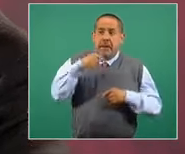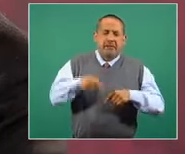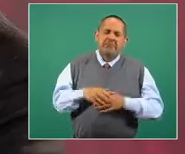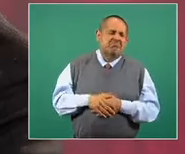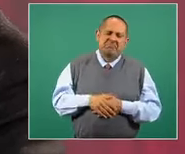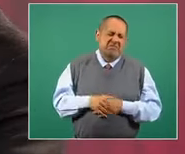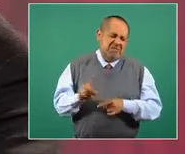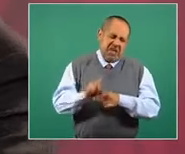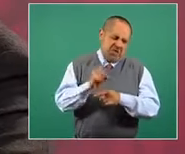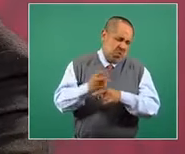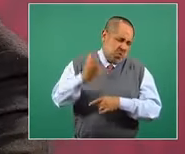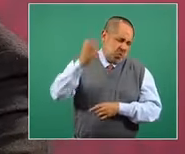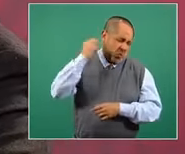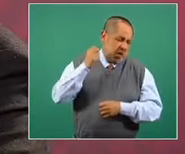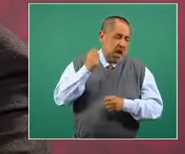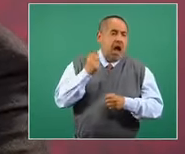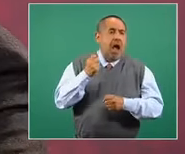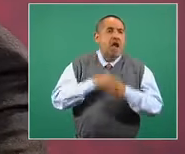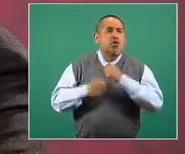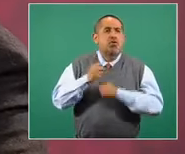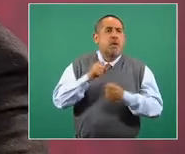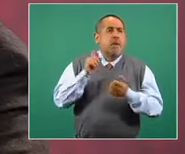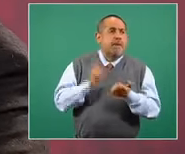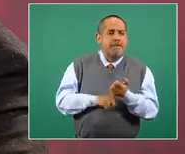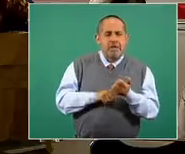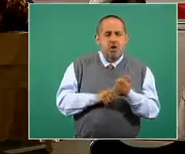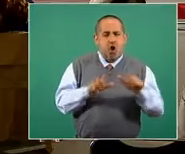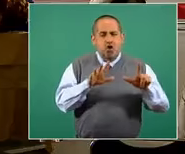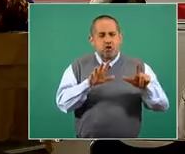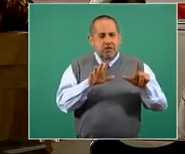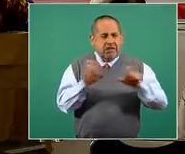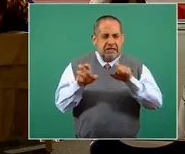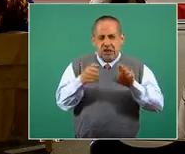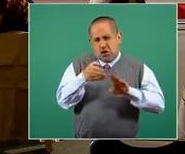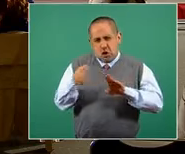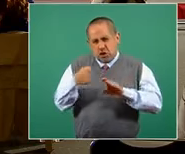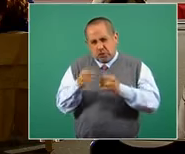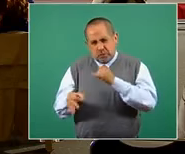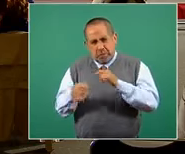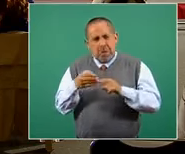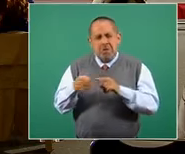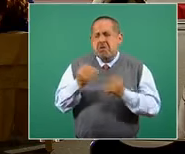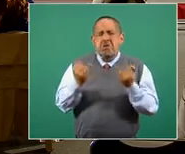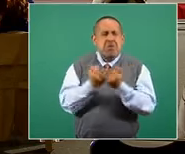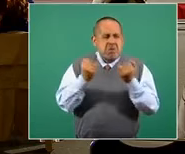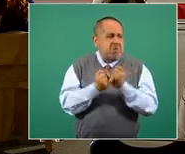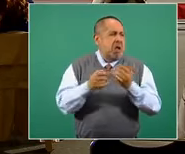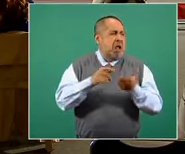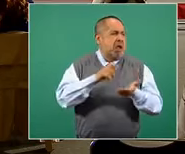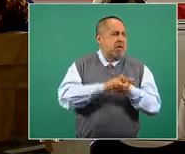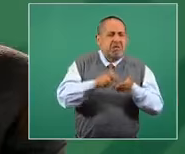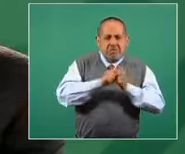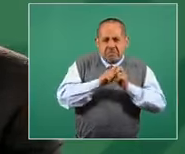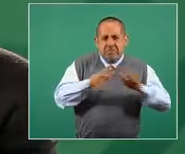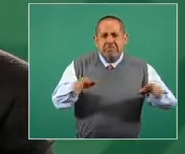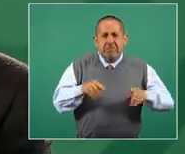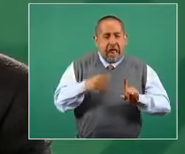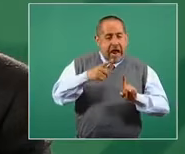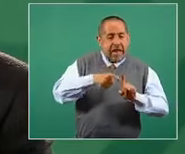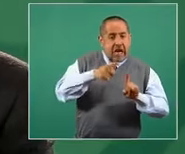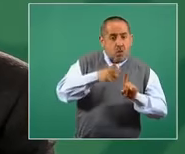primera vacuna a finales del siglo XVIII ya se registraban reacciones en la prensa escrita en ese tiempo con